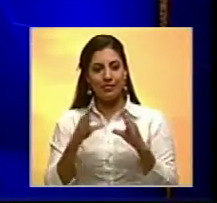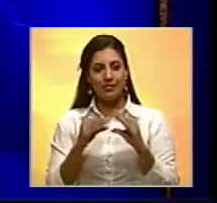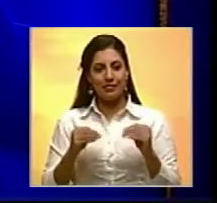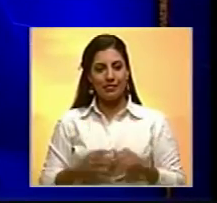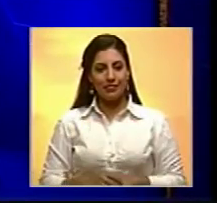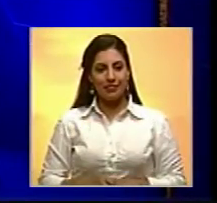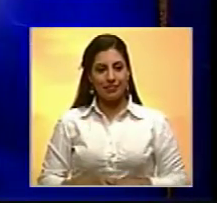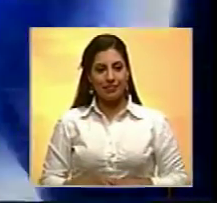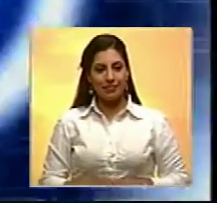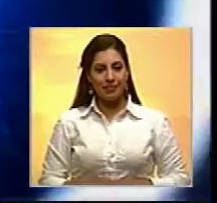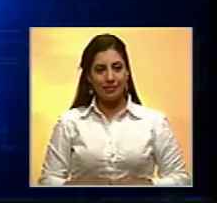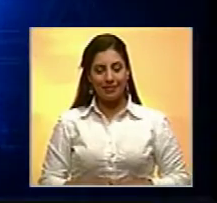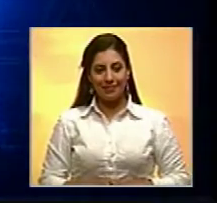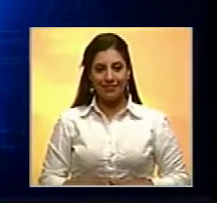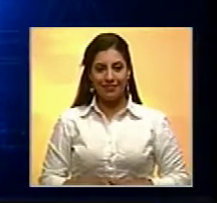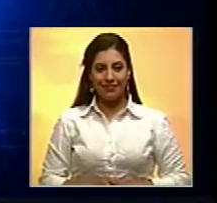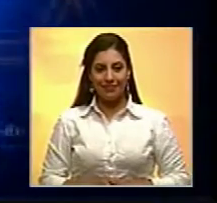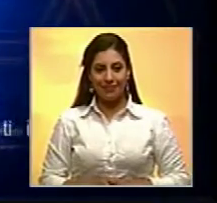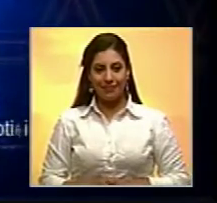todos.